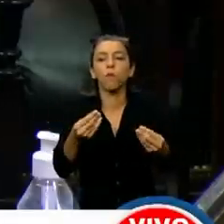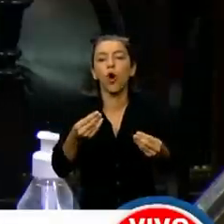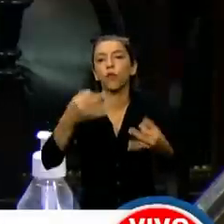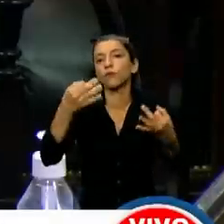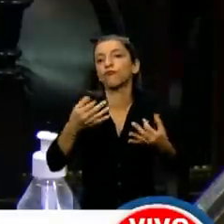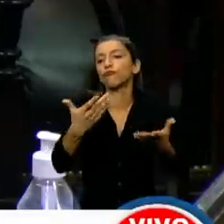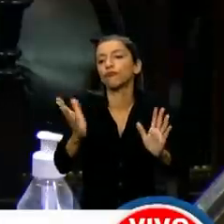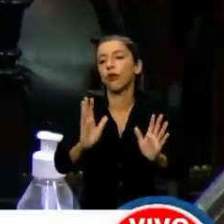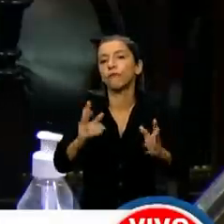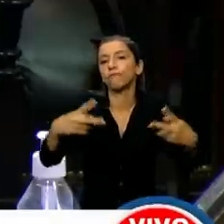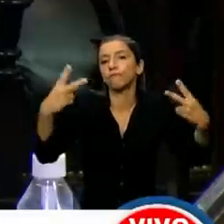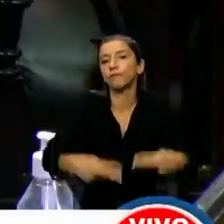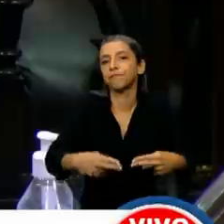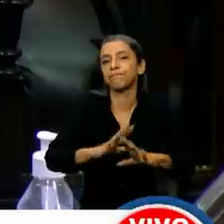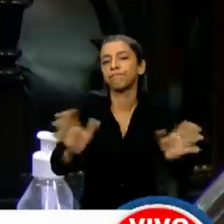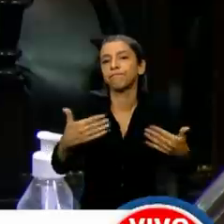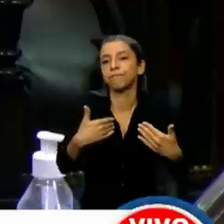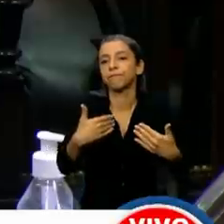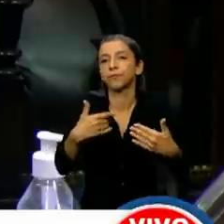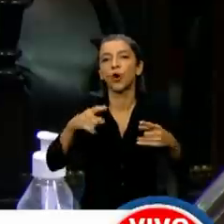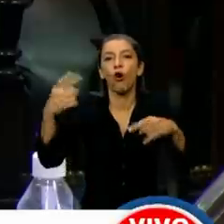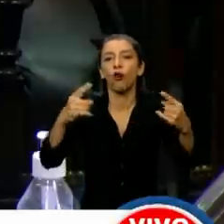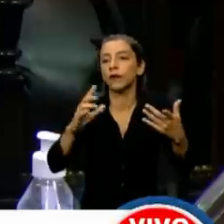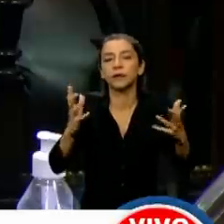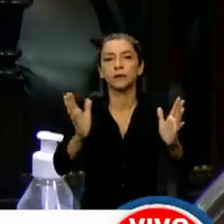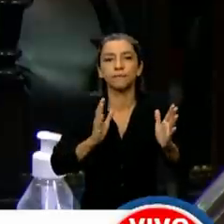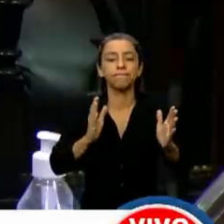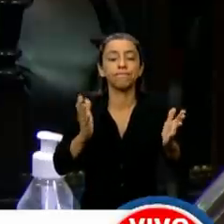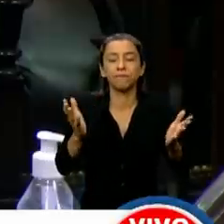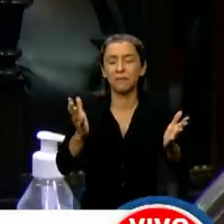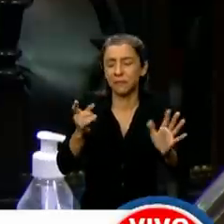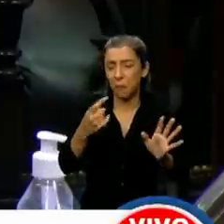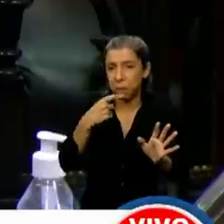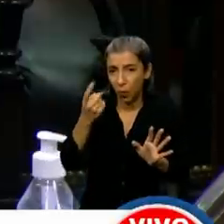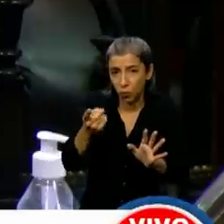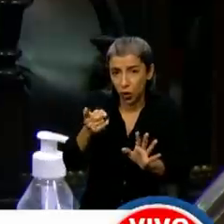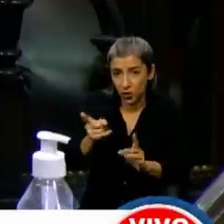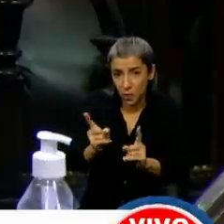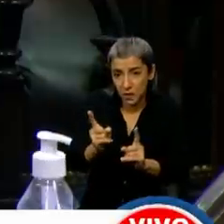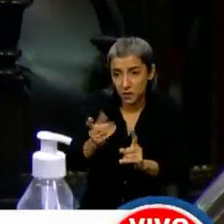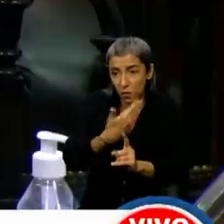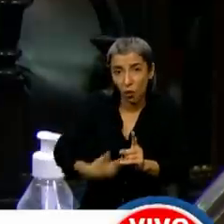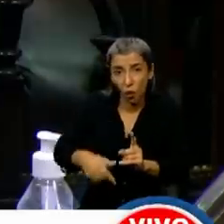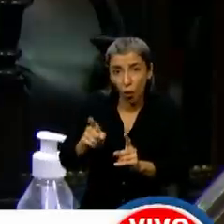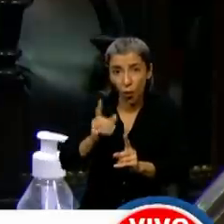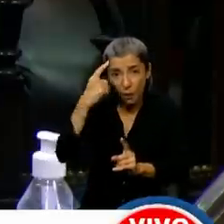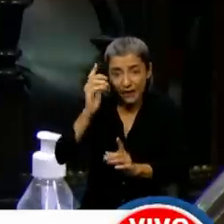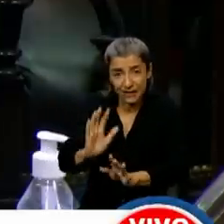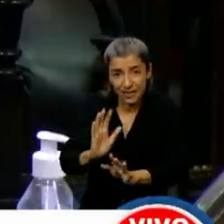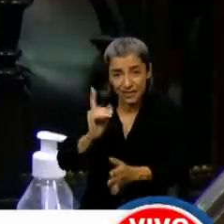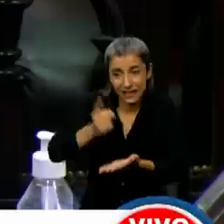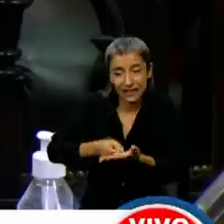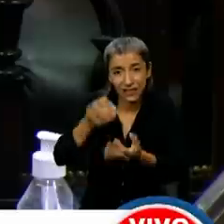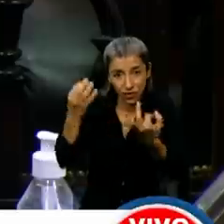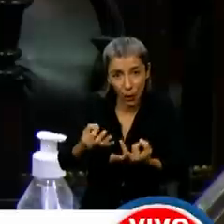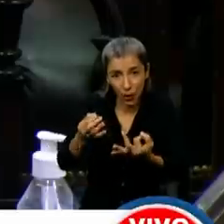para el oficialismo deben valer también para los otros gobiernos o acaso creen que las decisiones